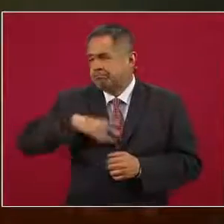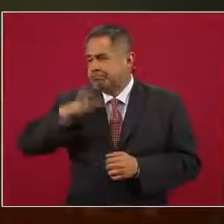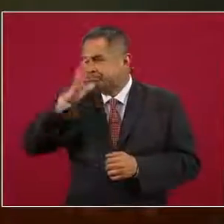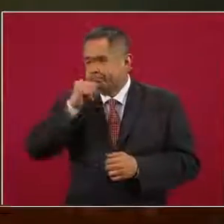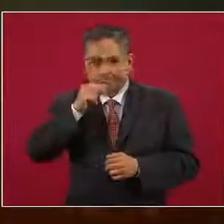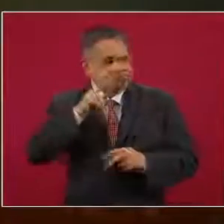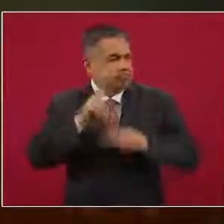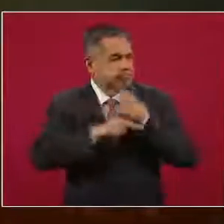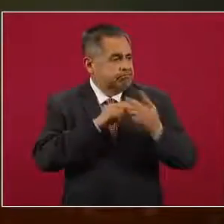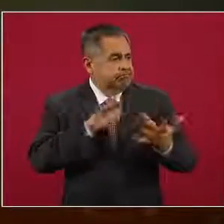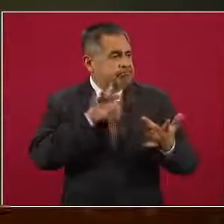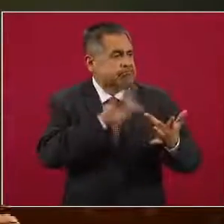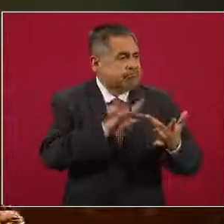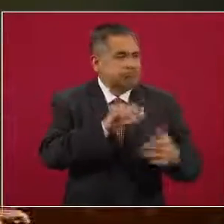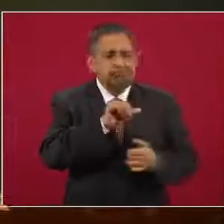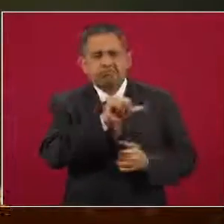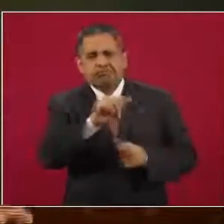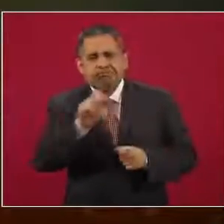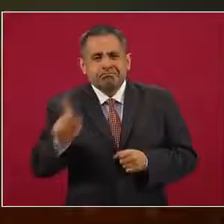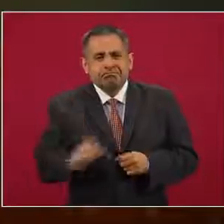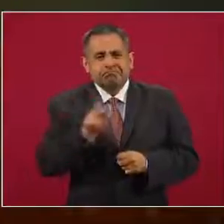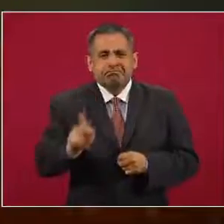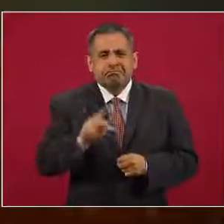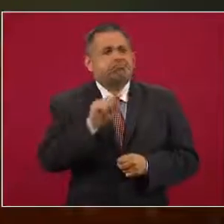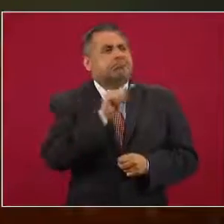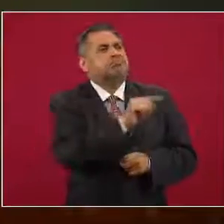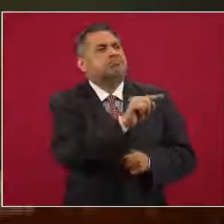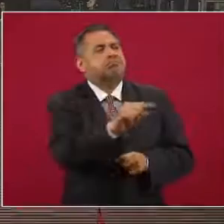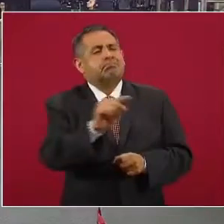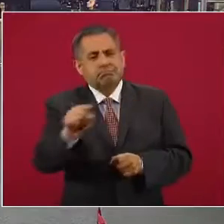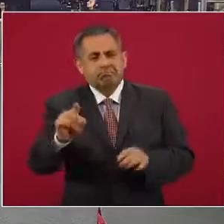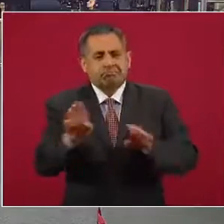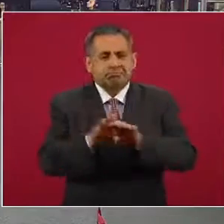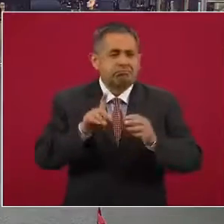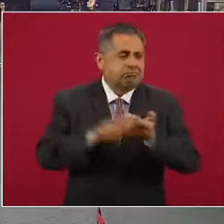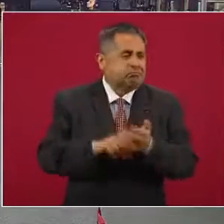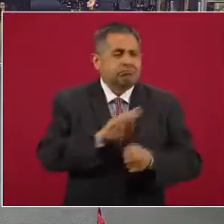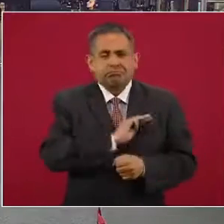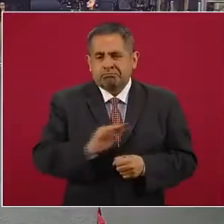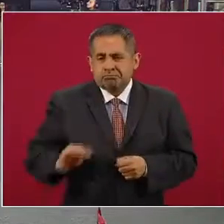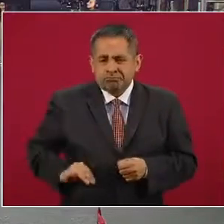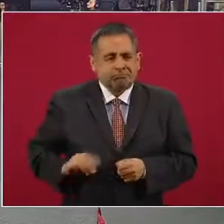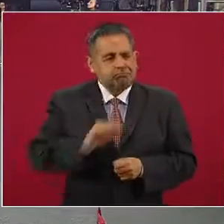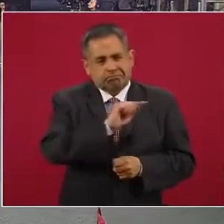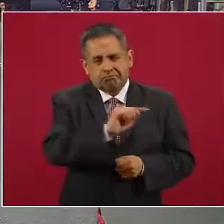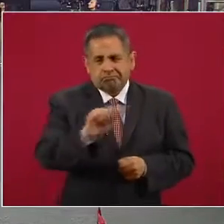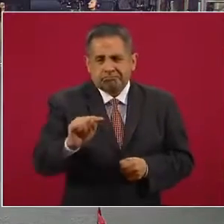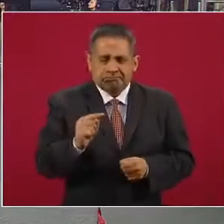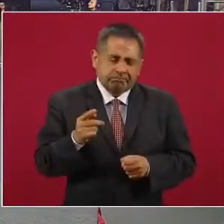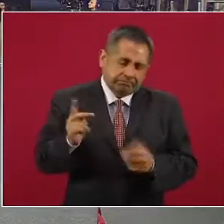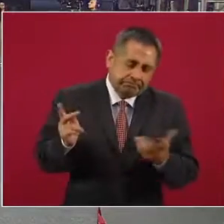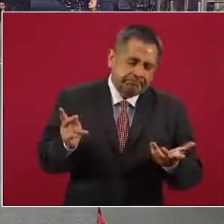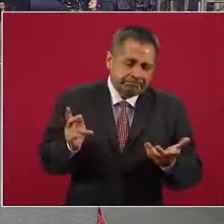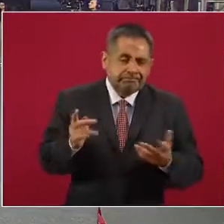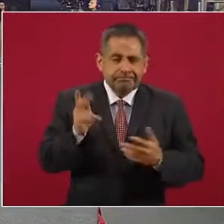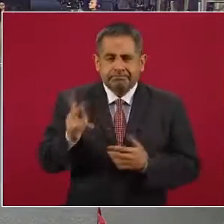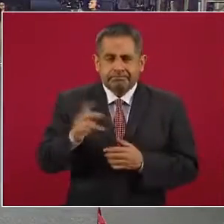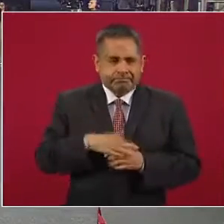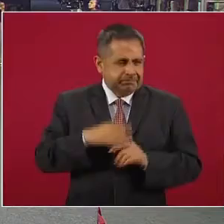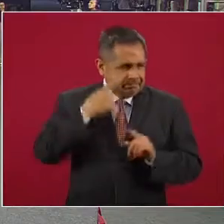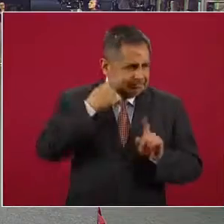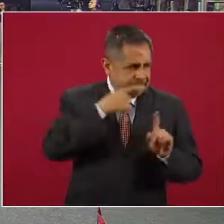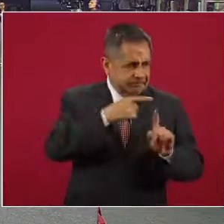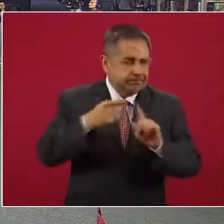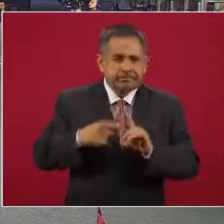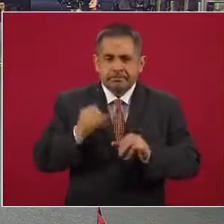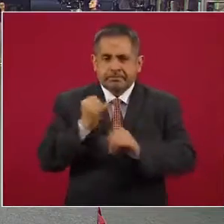veces hasta todos los pueblos del país o todos los municipios, pero tenemos un termómetro que son